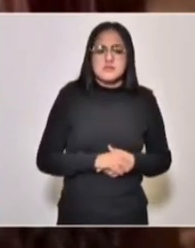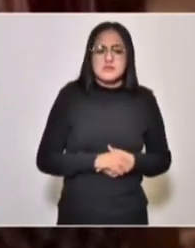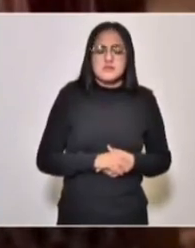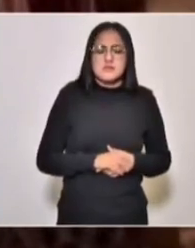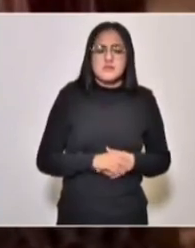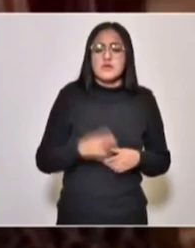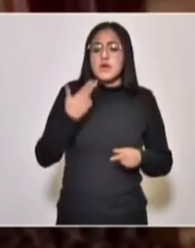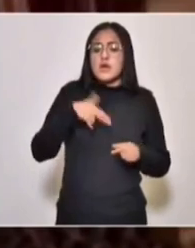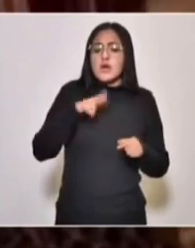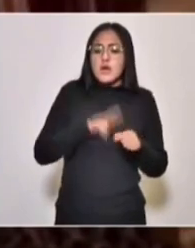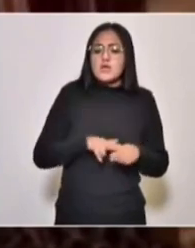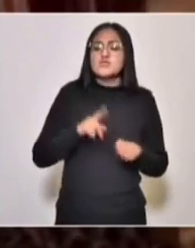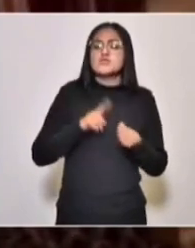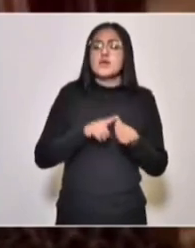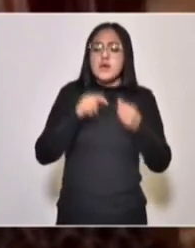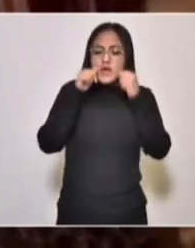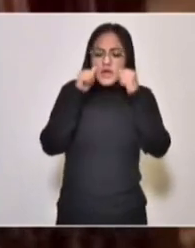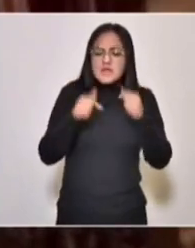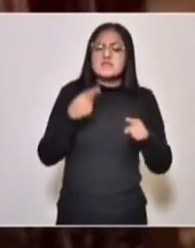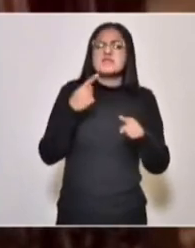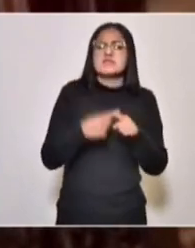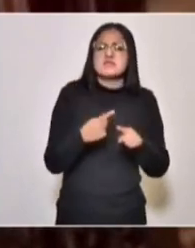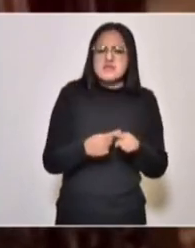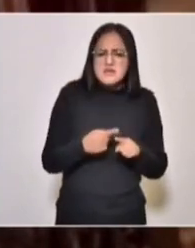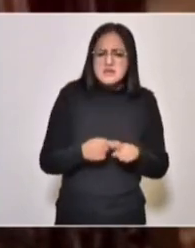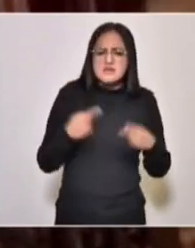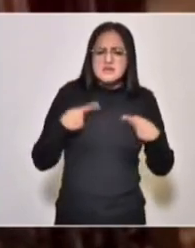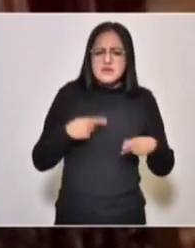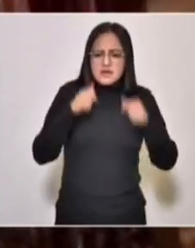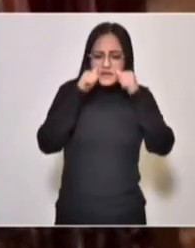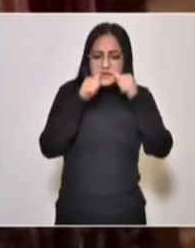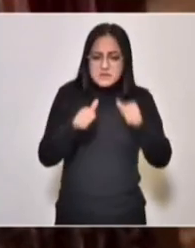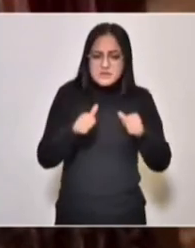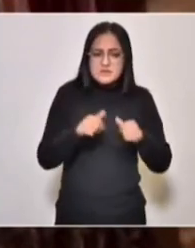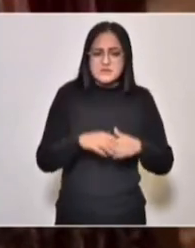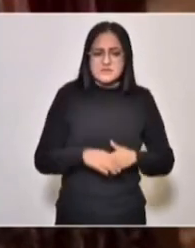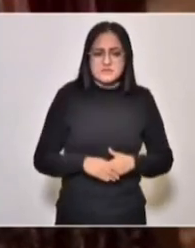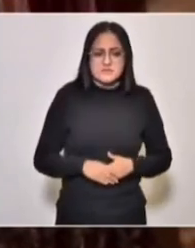en qué hospital lo atendieron, quiénes lo atendieron,